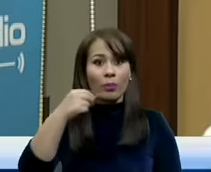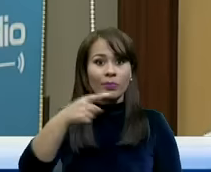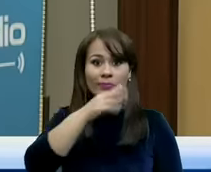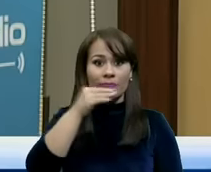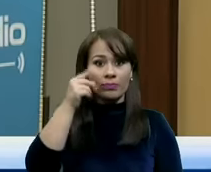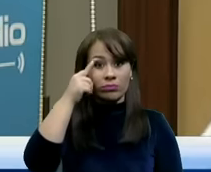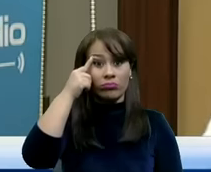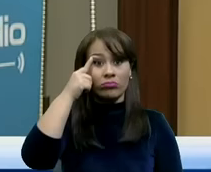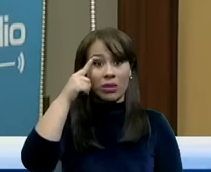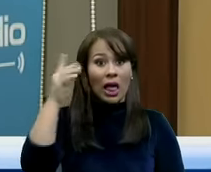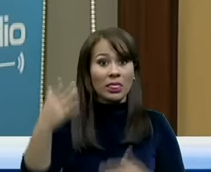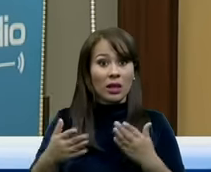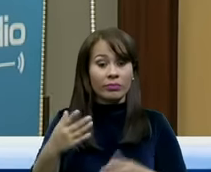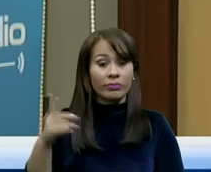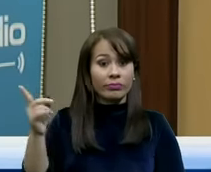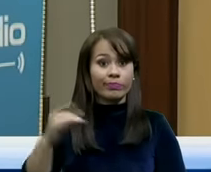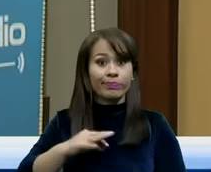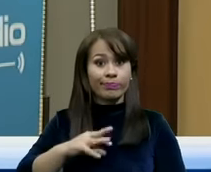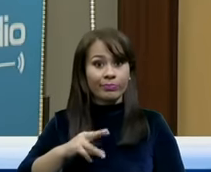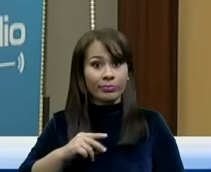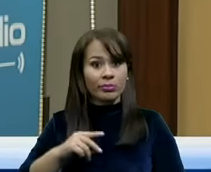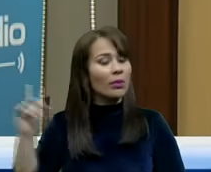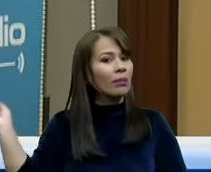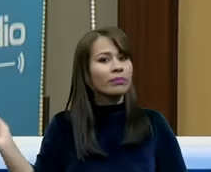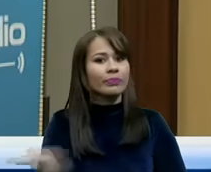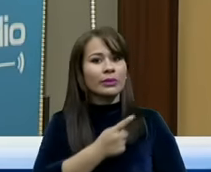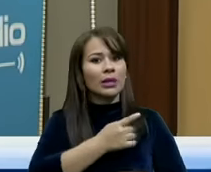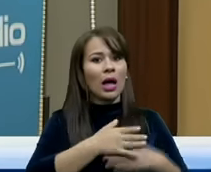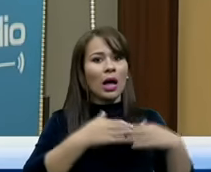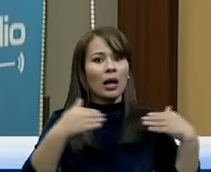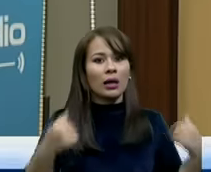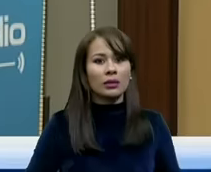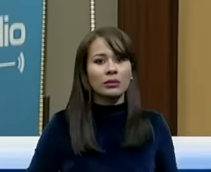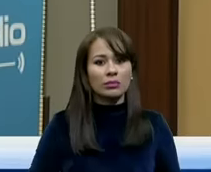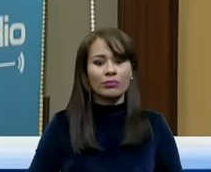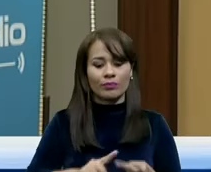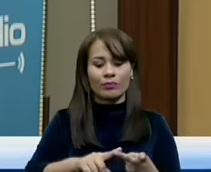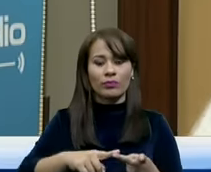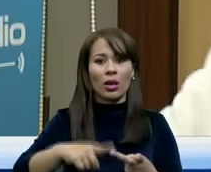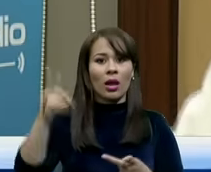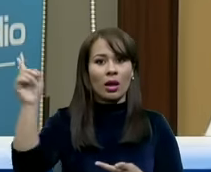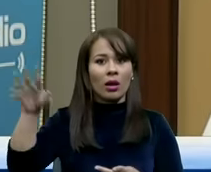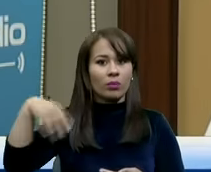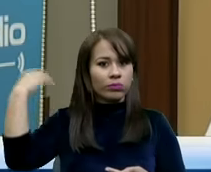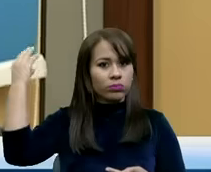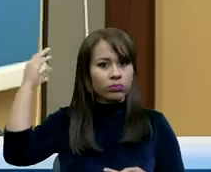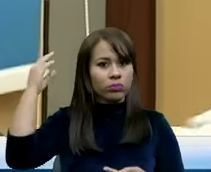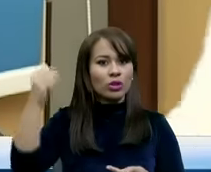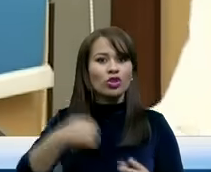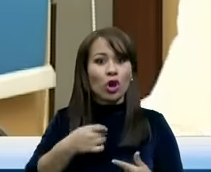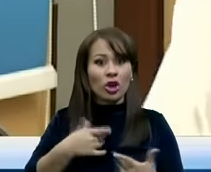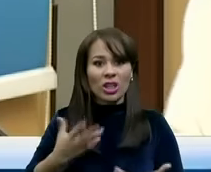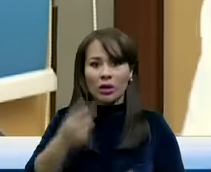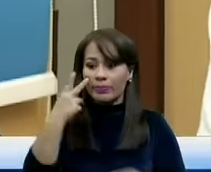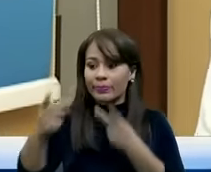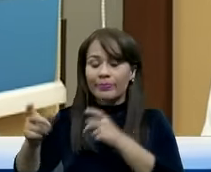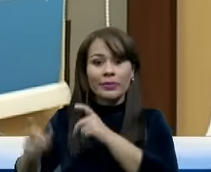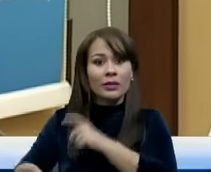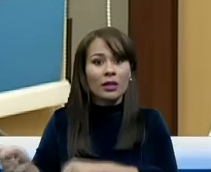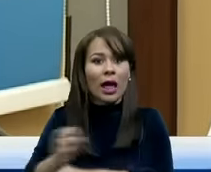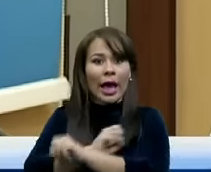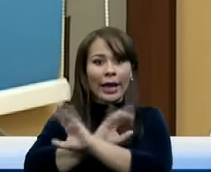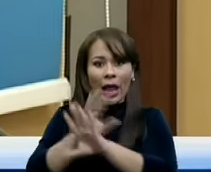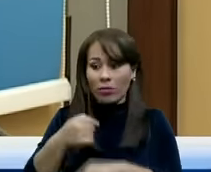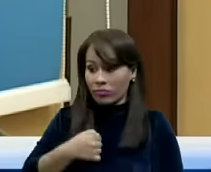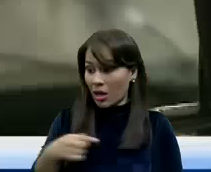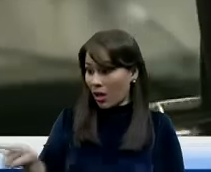Glass, a la cárcel. Si es alguien de cualquier otro partido político, incluyendo el mío, a la cárcel. Por último, confirmó su